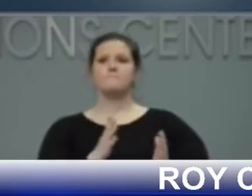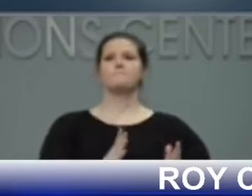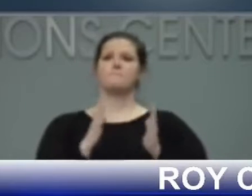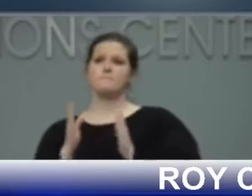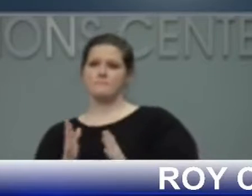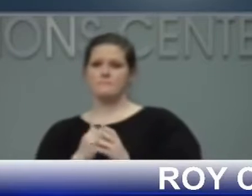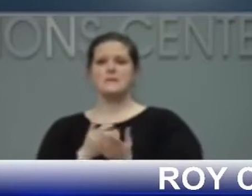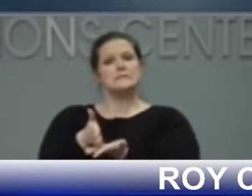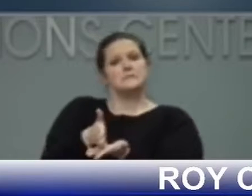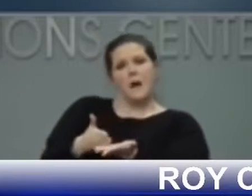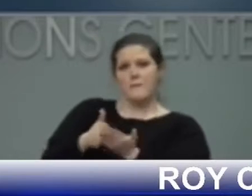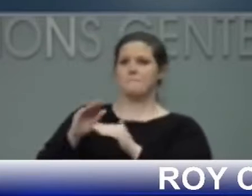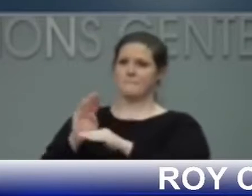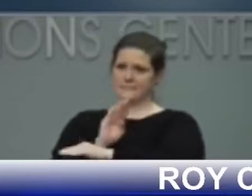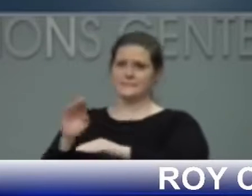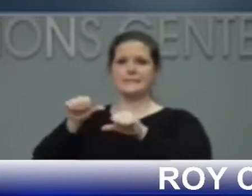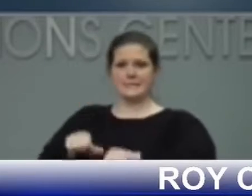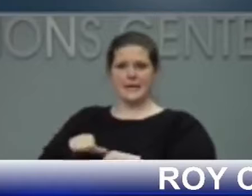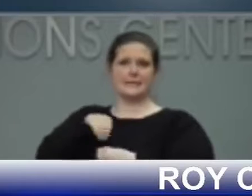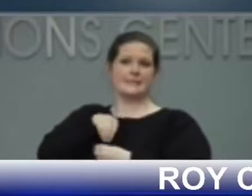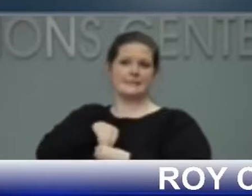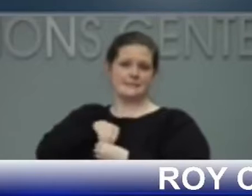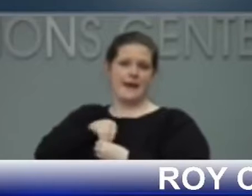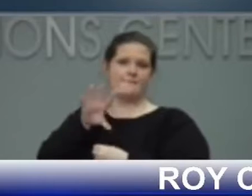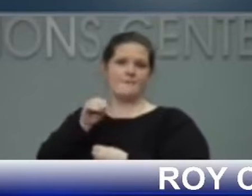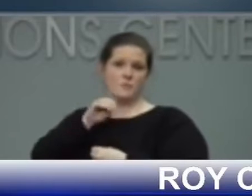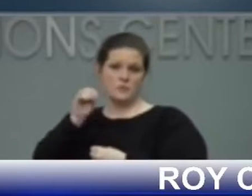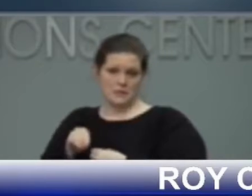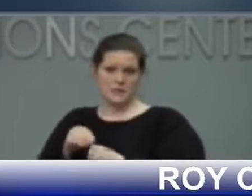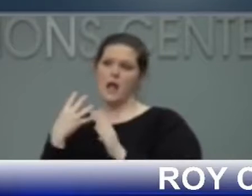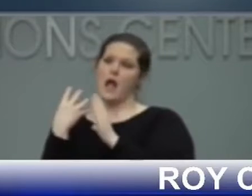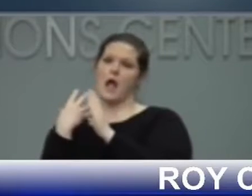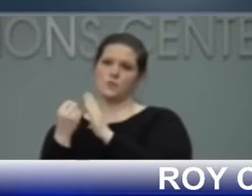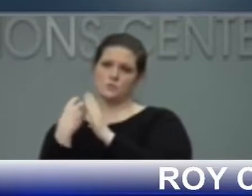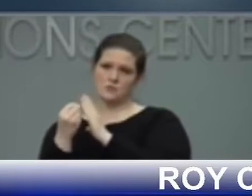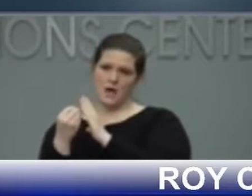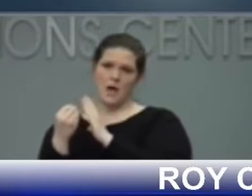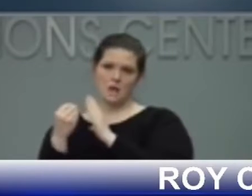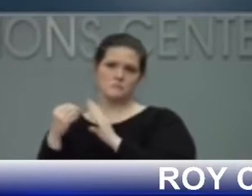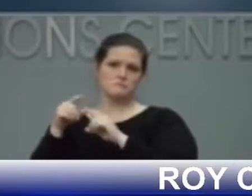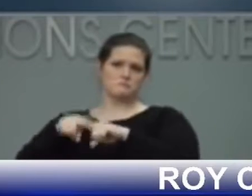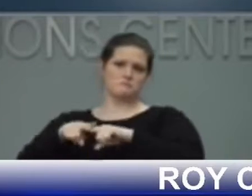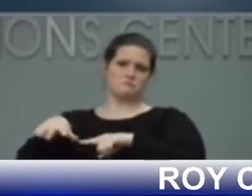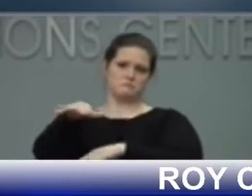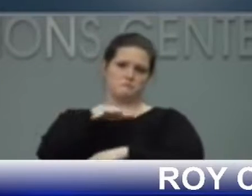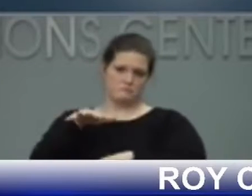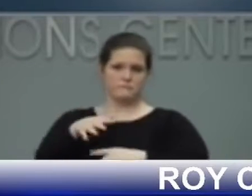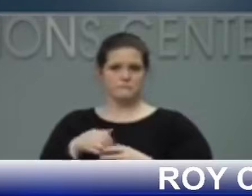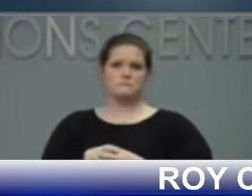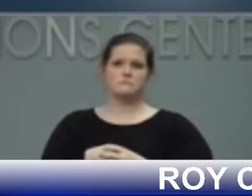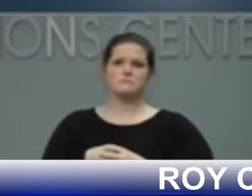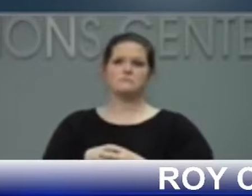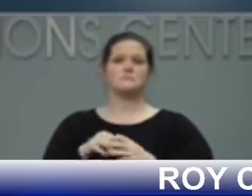capacidad hasta el 50% en interiores y exteriores. Estos incluyen a bares, centros de conferencias y